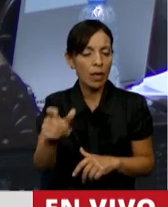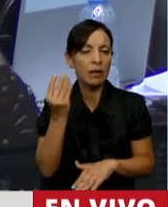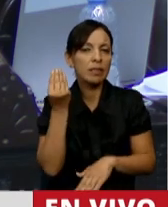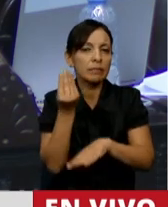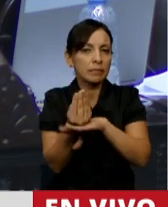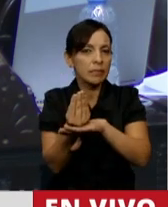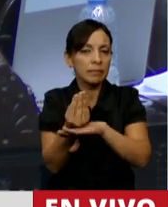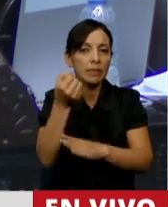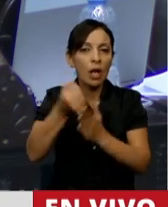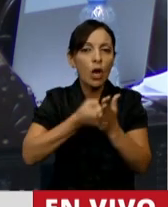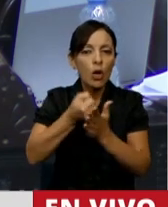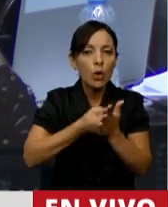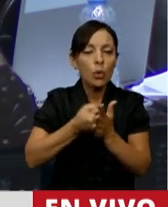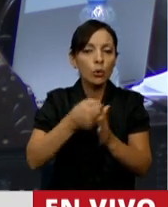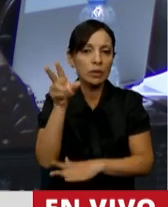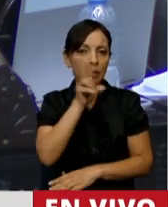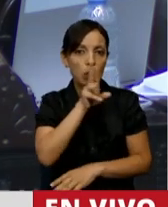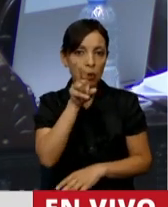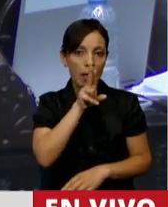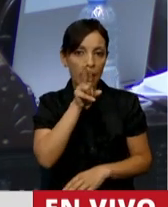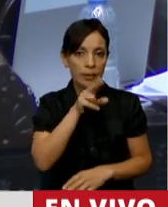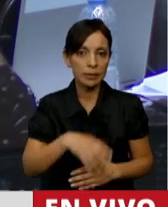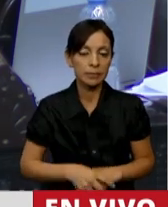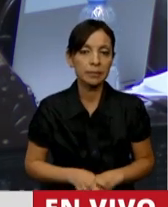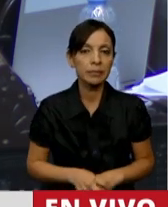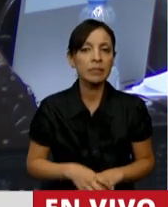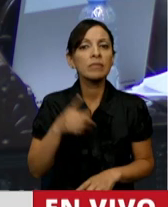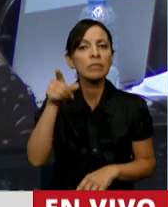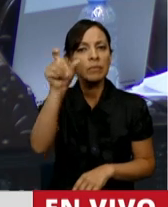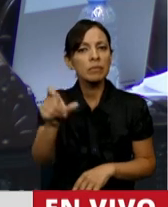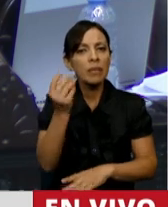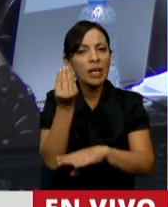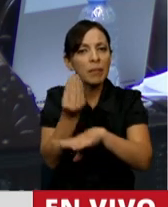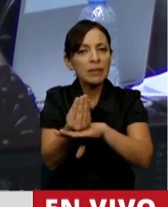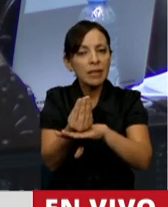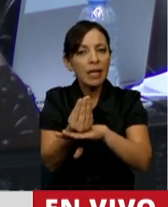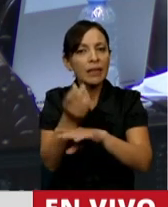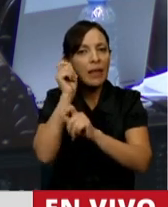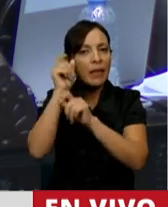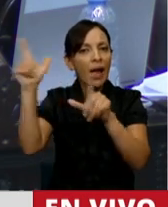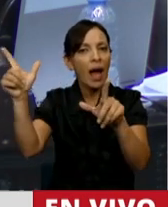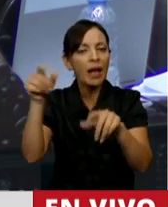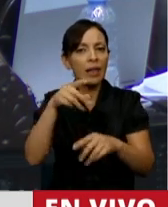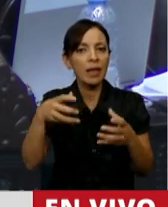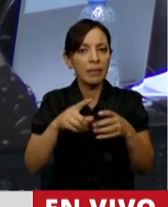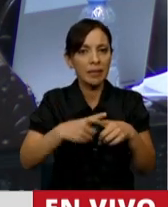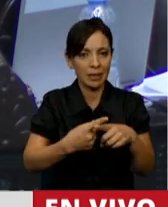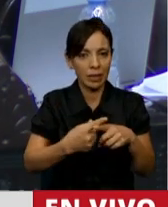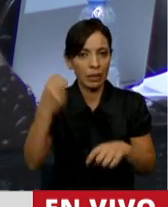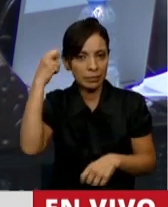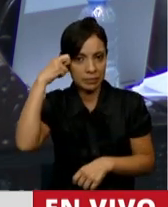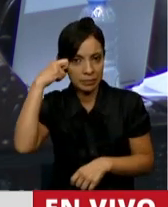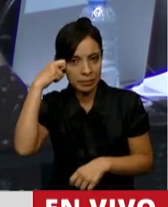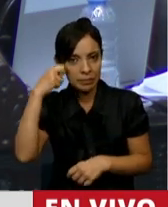representa la lucha de muchas mujeres, que representa los ideales de mi partido, de la Unión Cívica